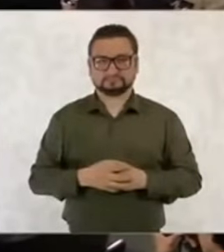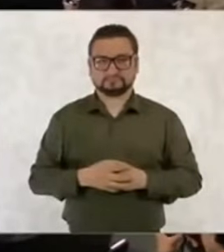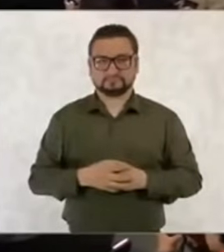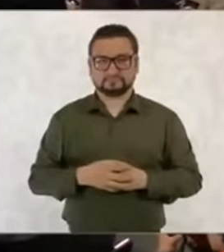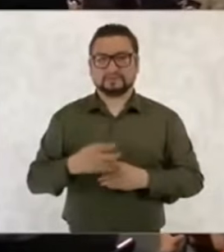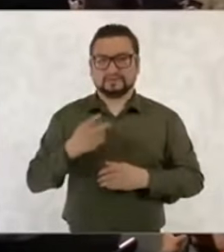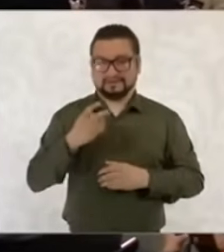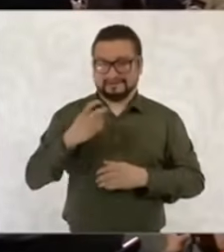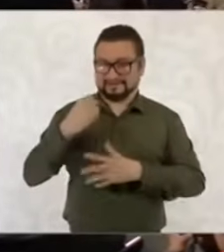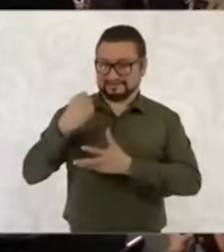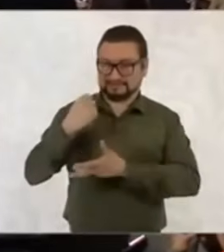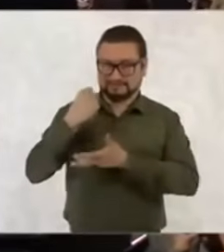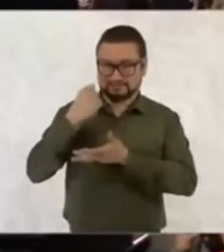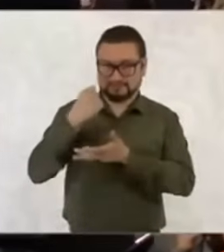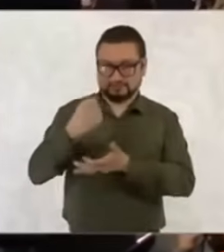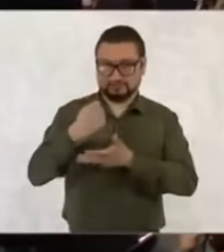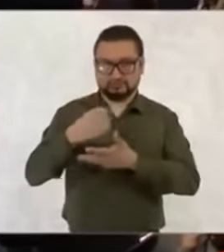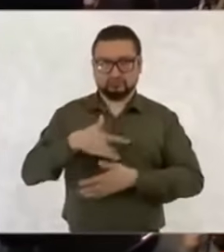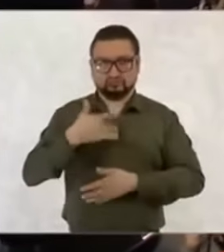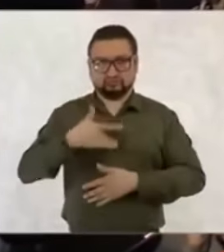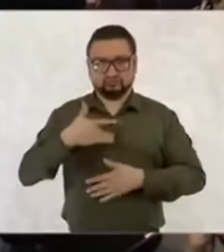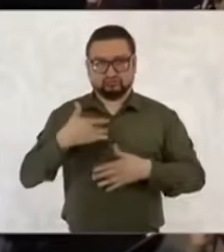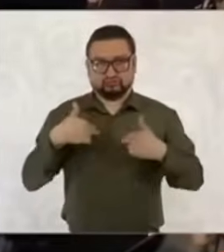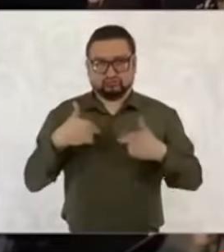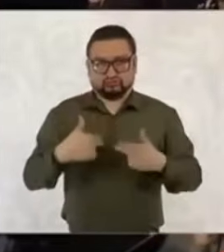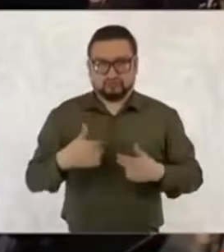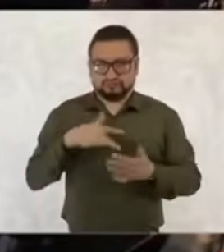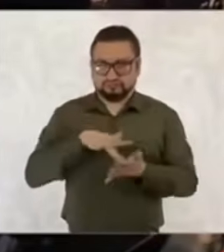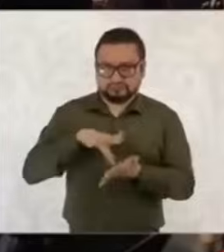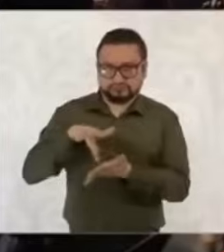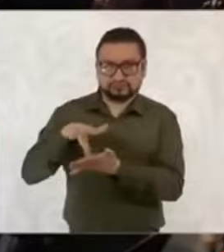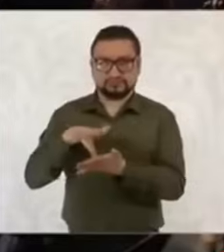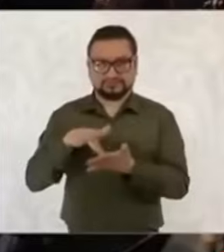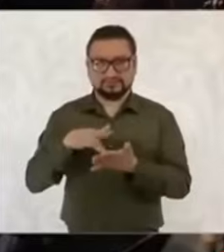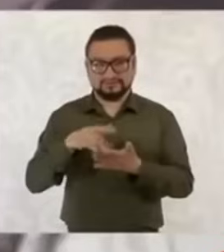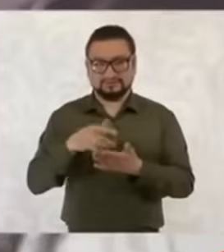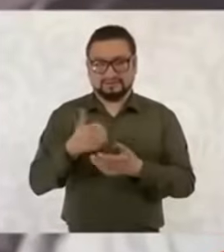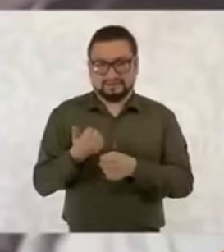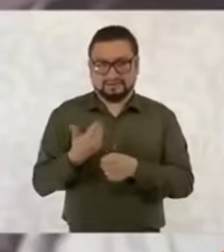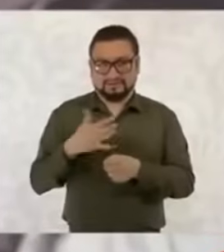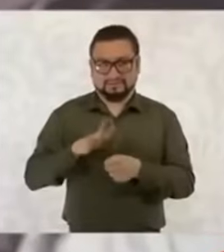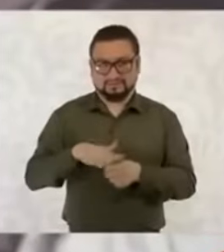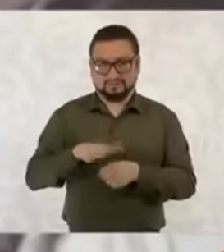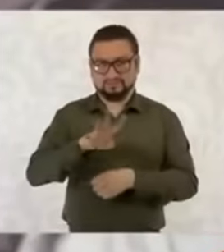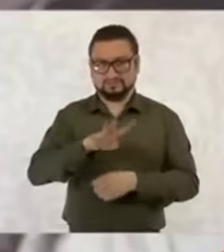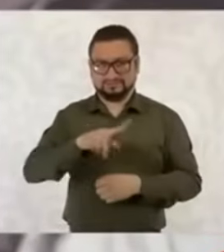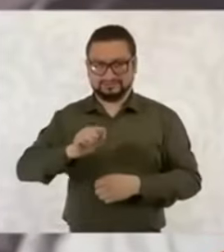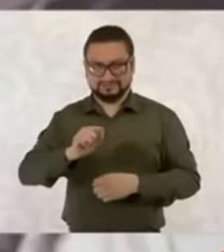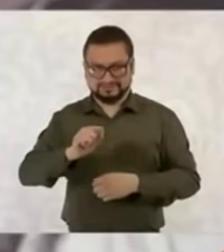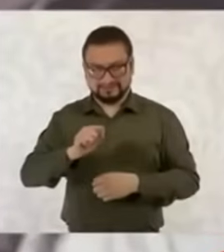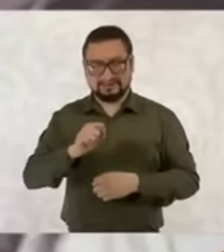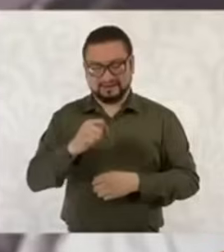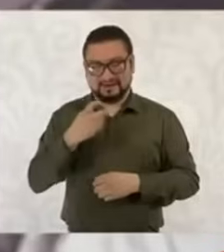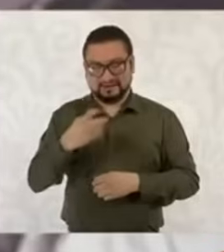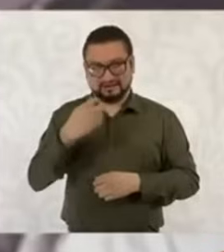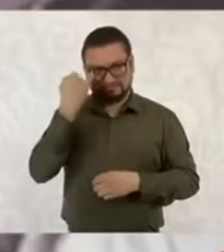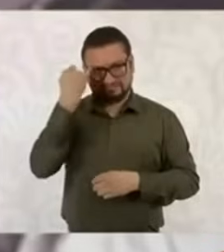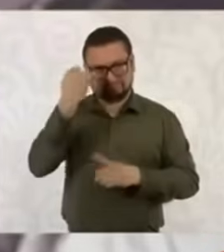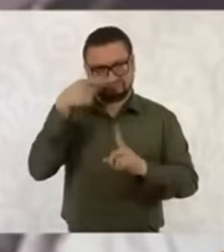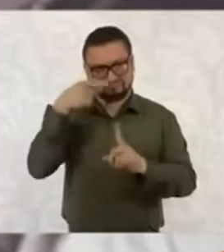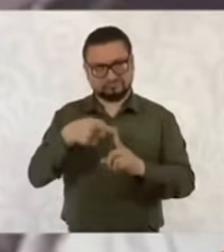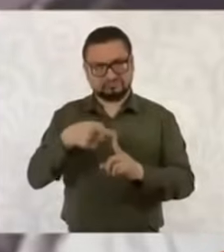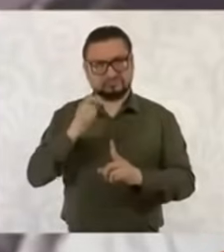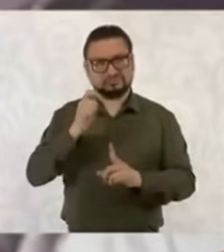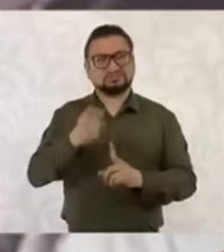este presupuesto humanista, la estrategia de las administraciones de la cuarta transformación funcionan